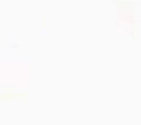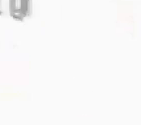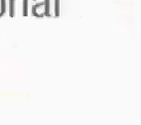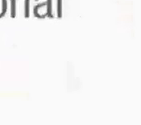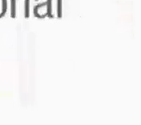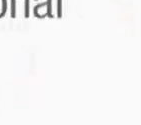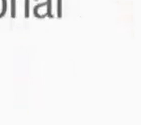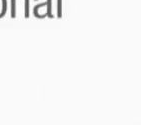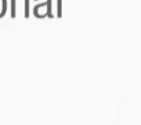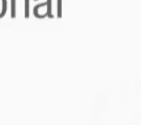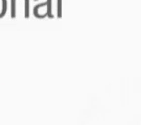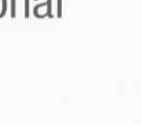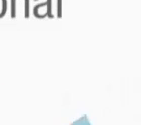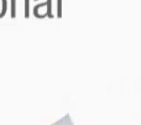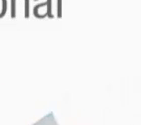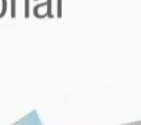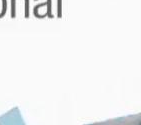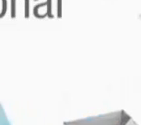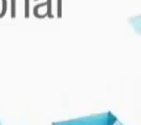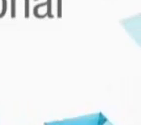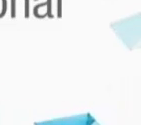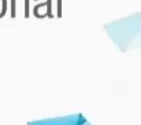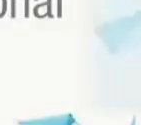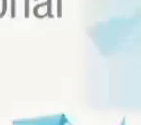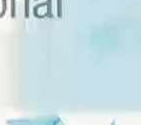Fin de espacio promocional.